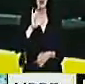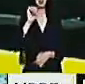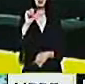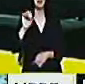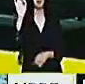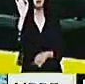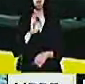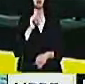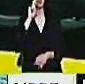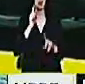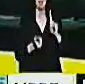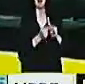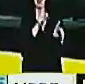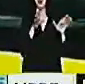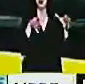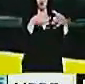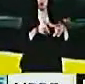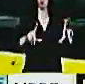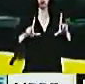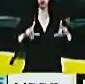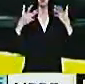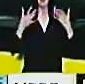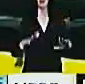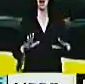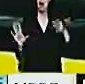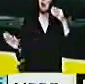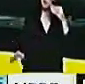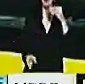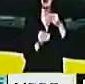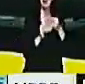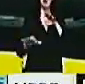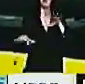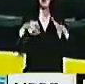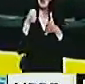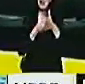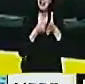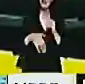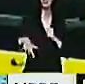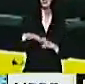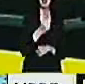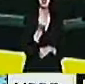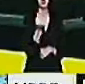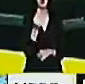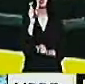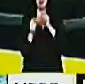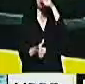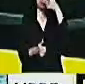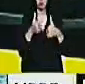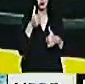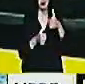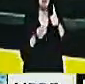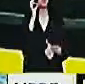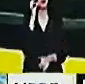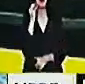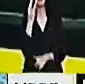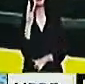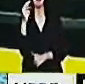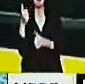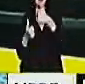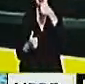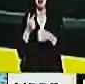53% son la primera generación, por lo tanto aportamos directamente esa movilidad social. Son 11 profesionales mujeres y 3